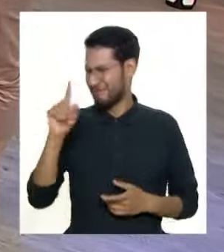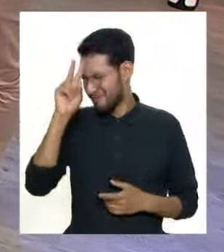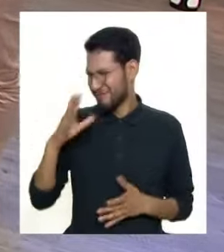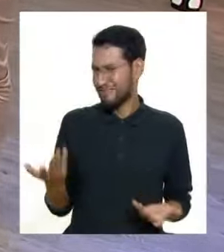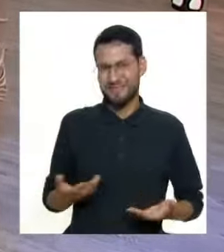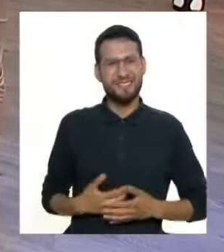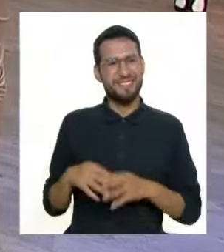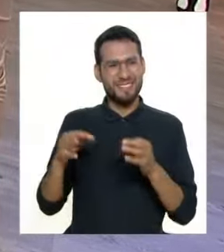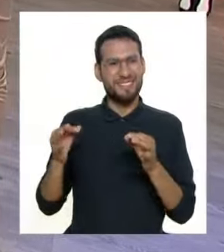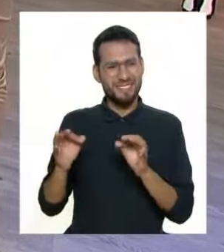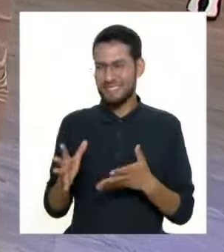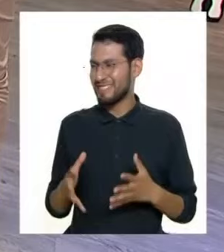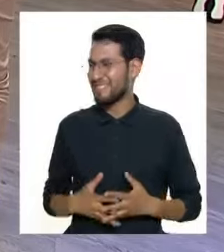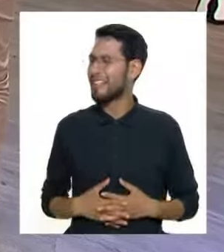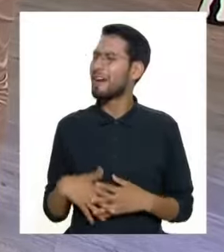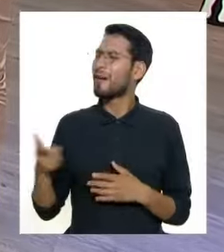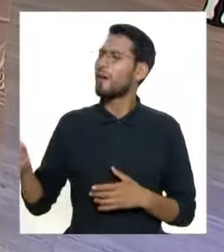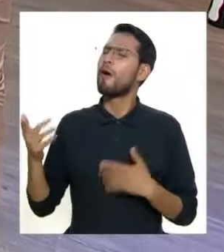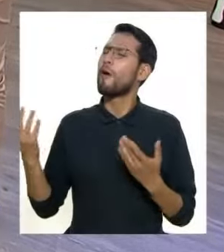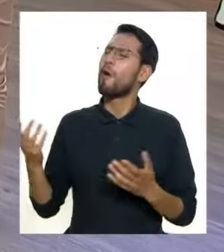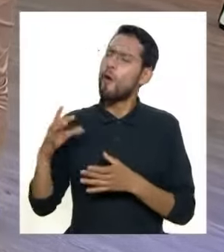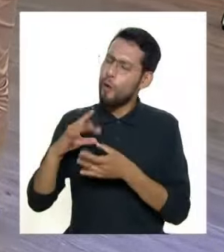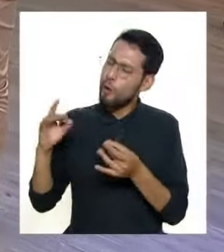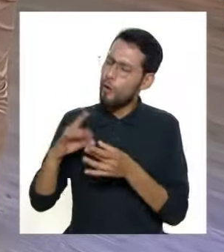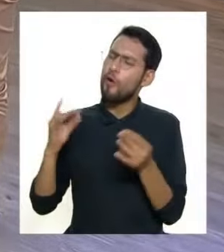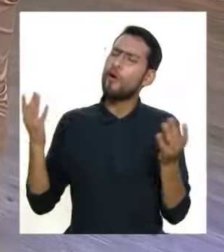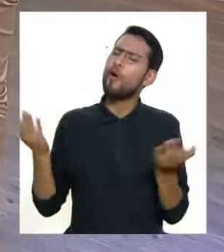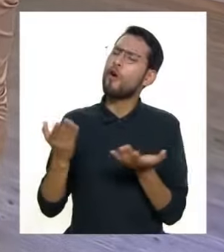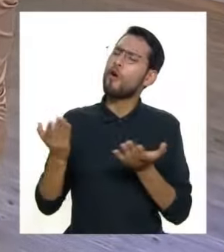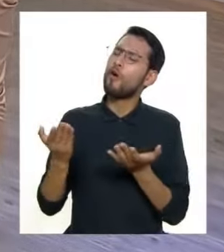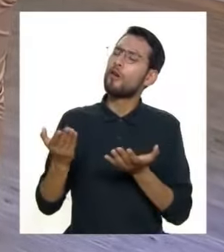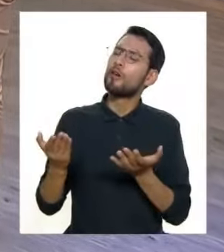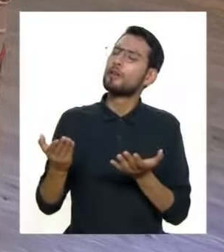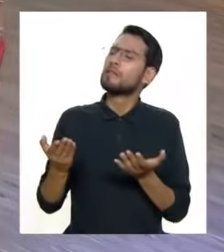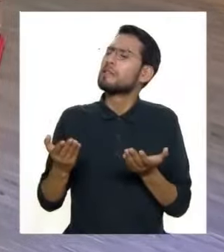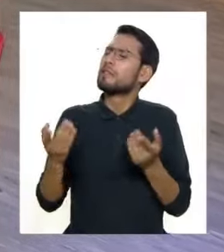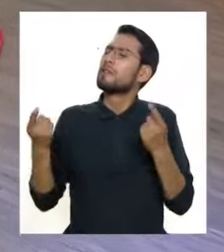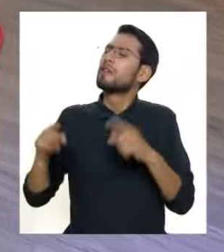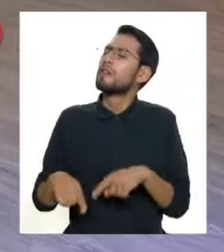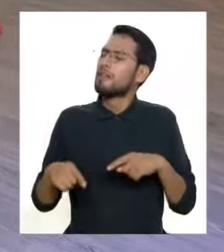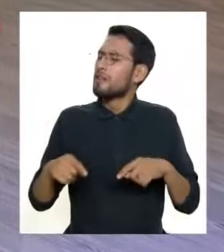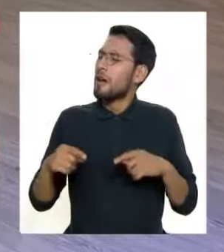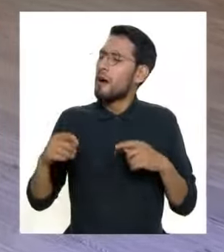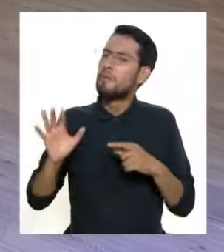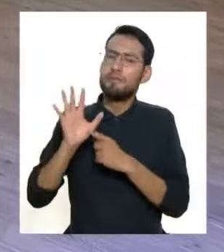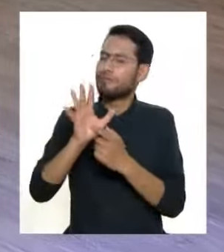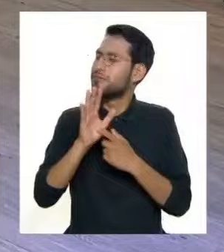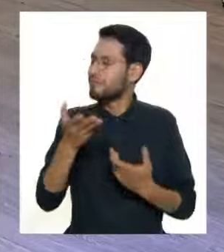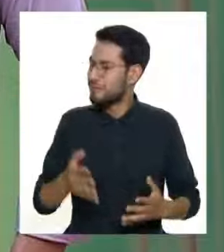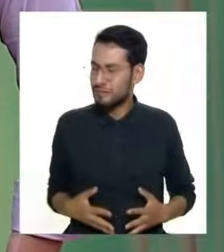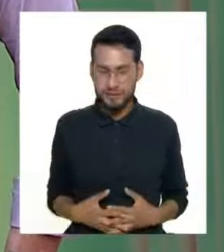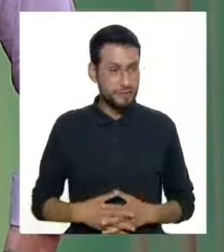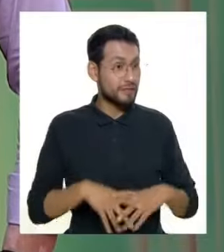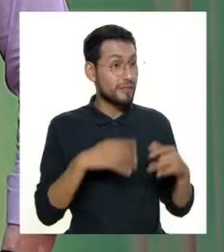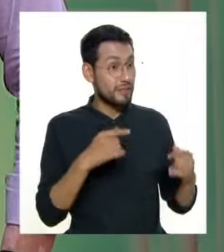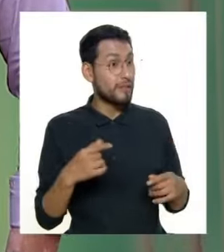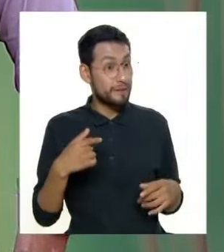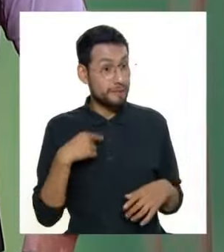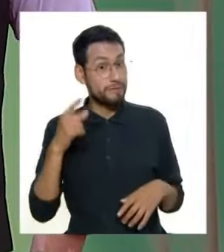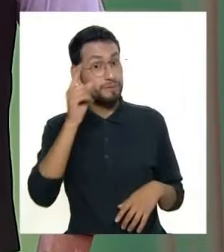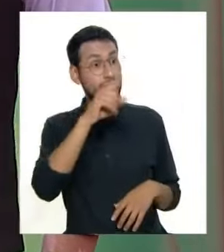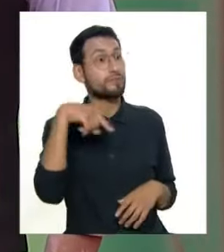peruano, así de simple. Exacto. Cuéntenme, por favor, ¿dónde y cuándo van a hacer las presentaciones? Ya, vamos a estar